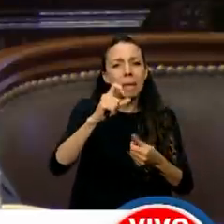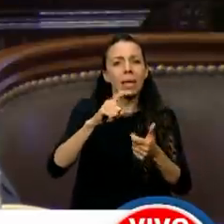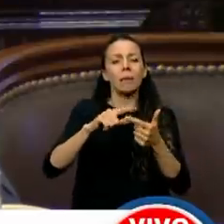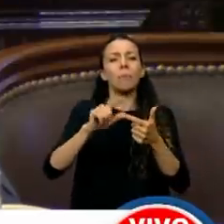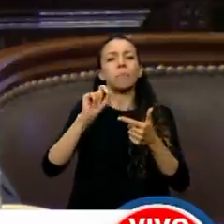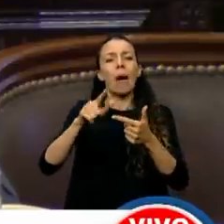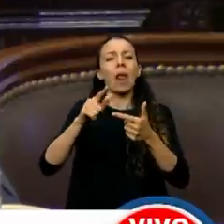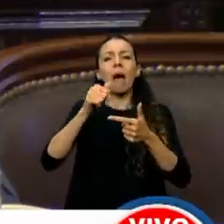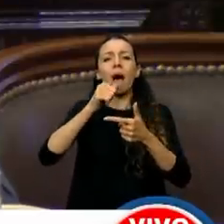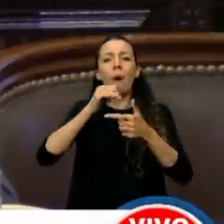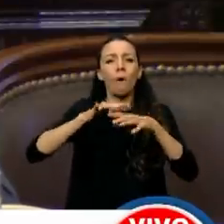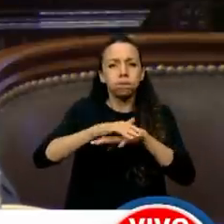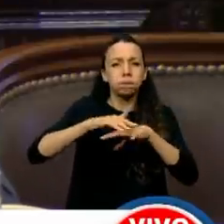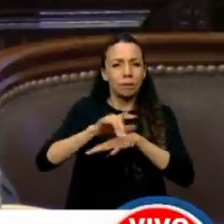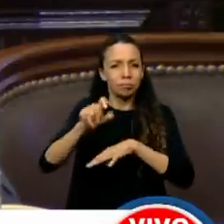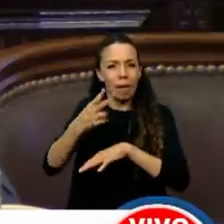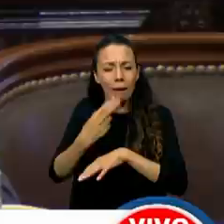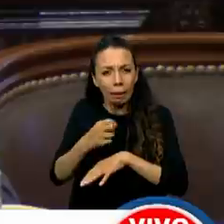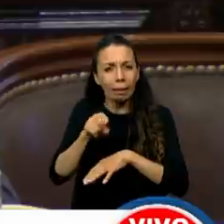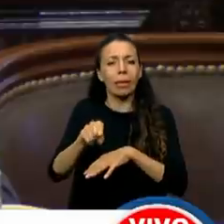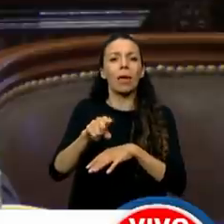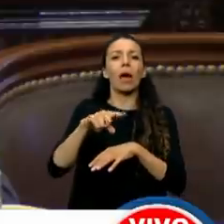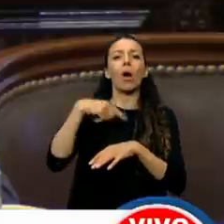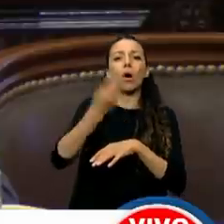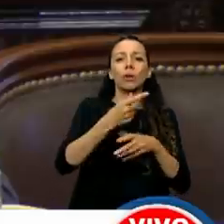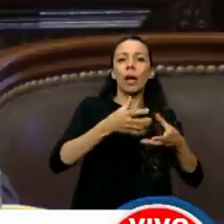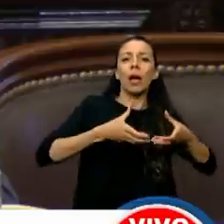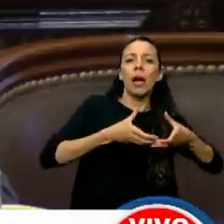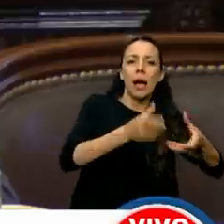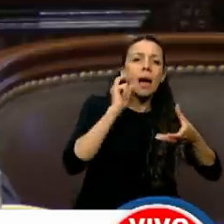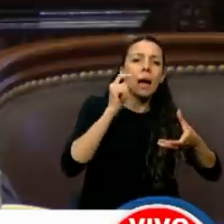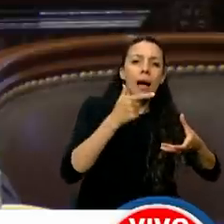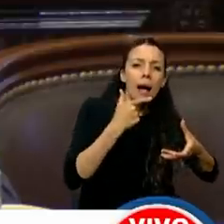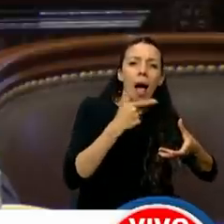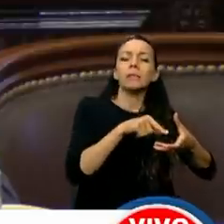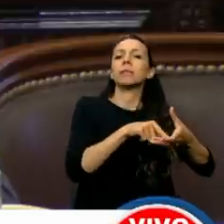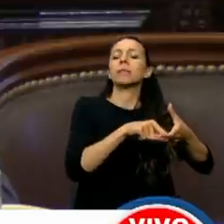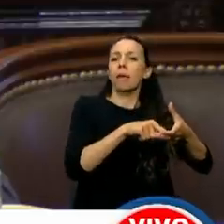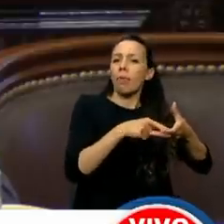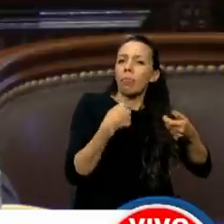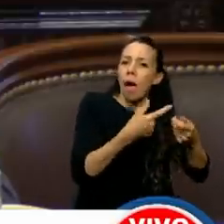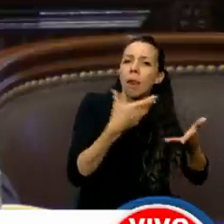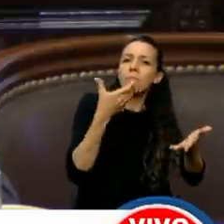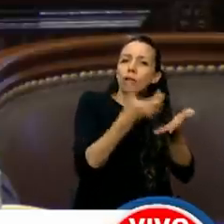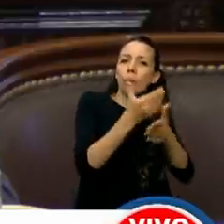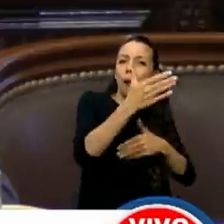tener presupuesto para poder extender el gasoducto que llegue a perito moreno los antiguos